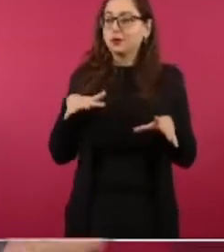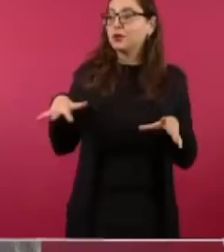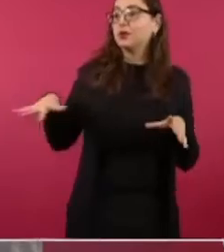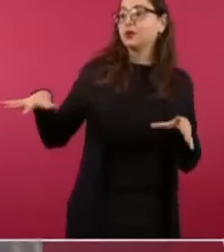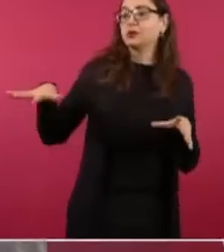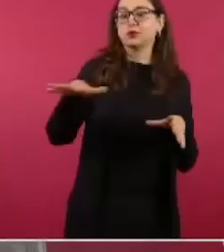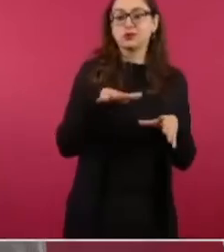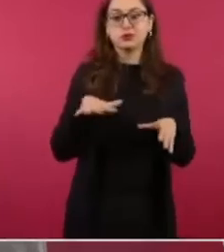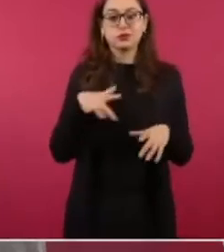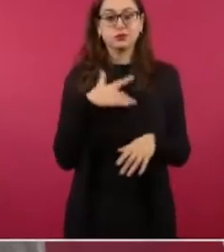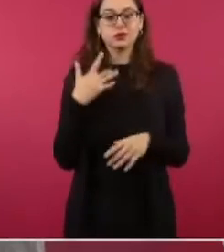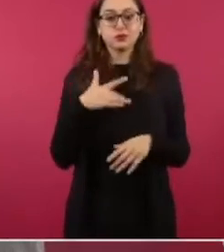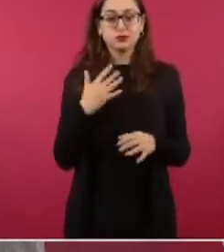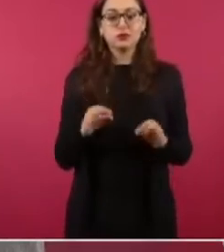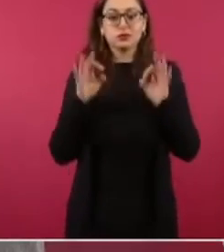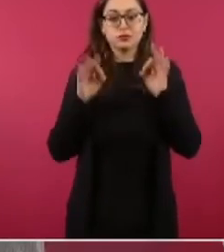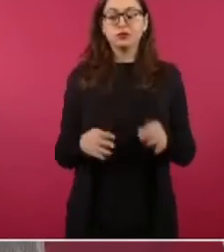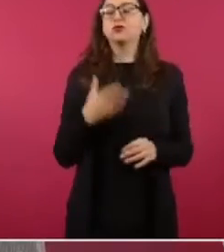haber bienestar.